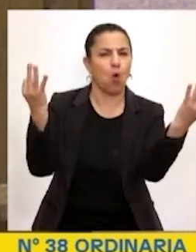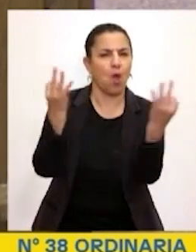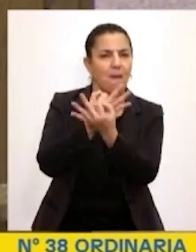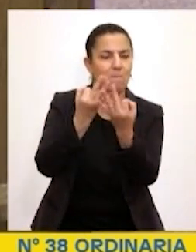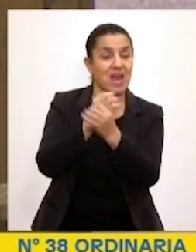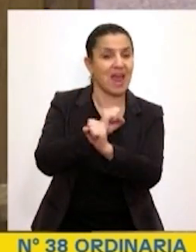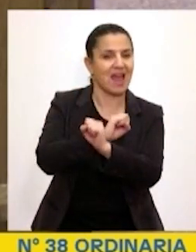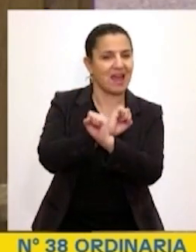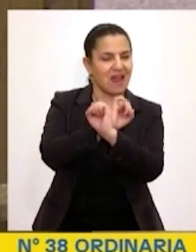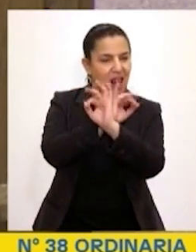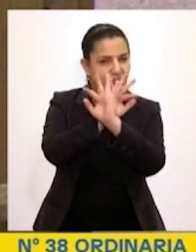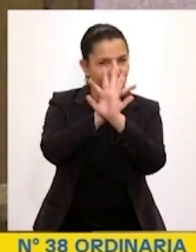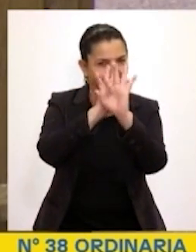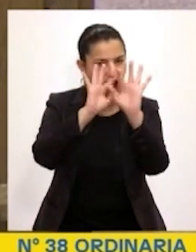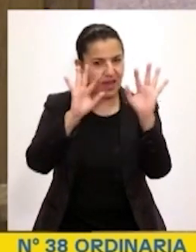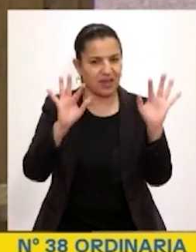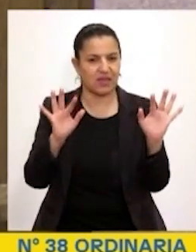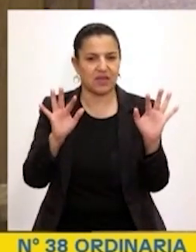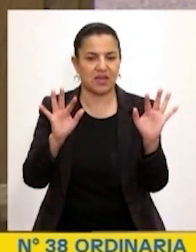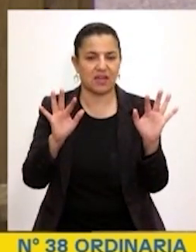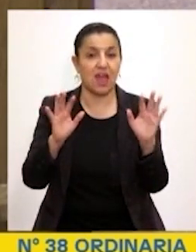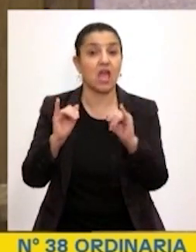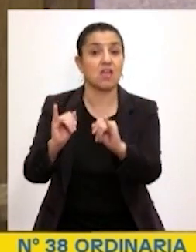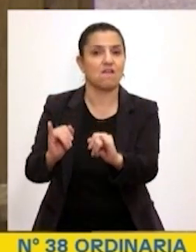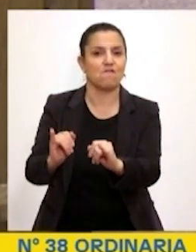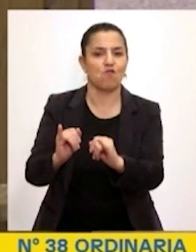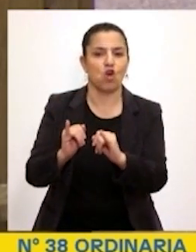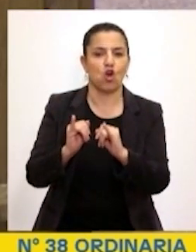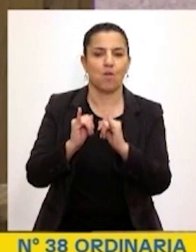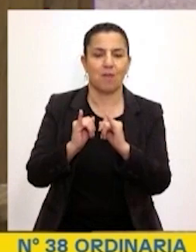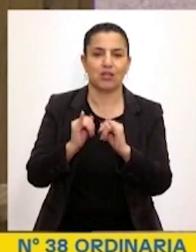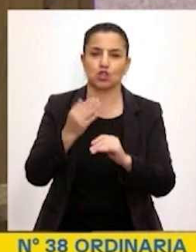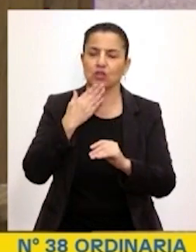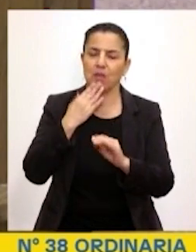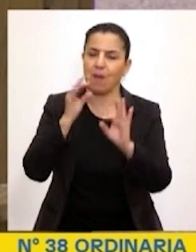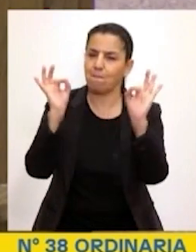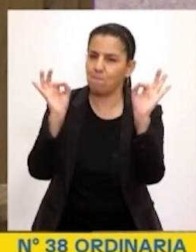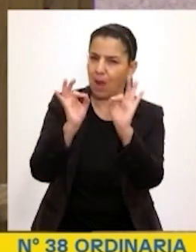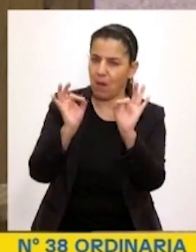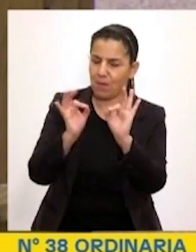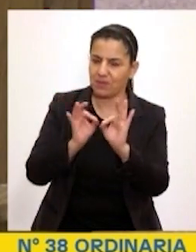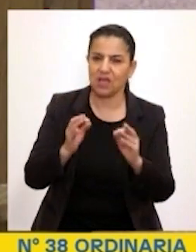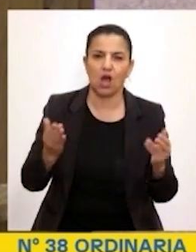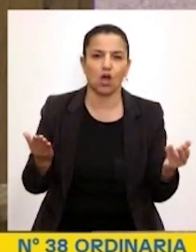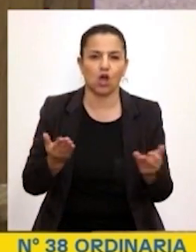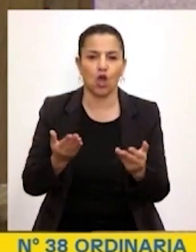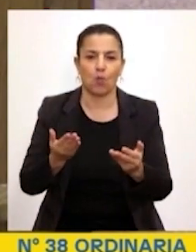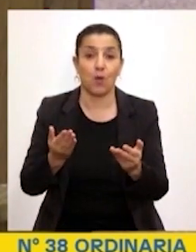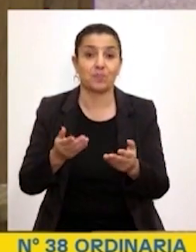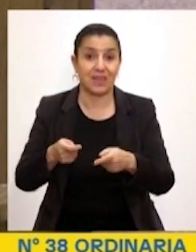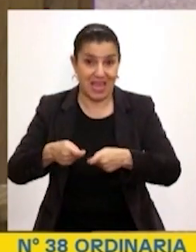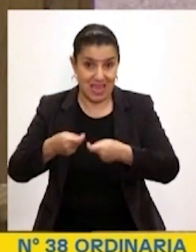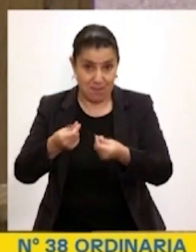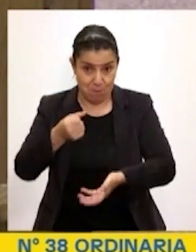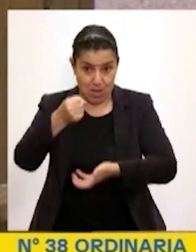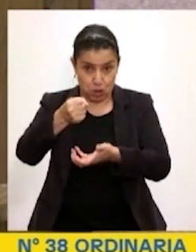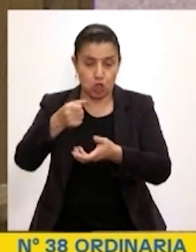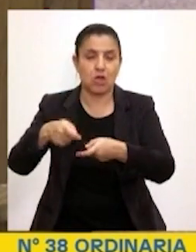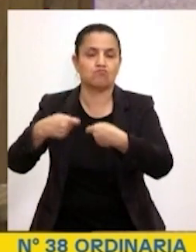con con meridiana eh información también precisa respecto que si estas inversiones